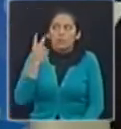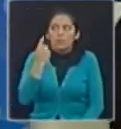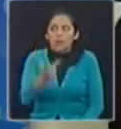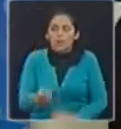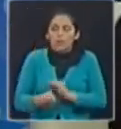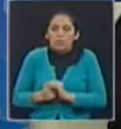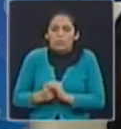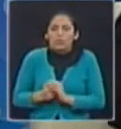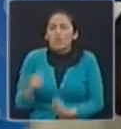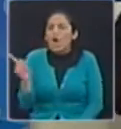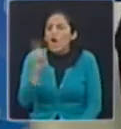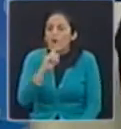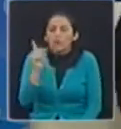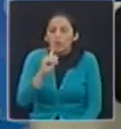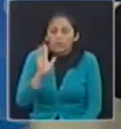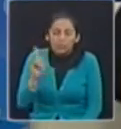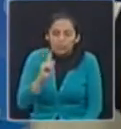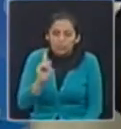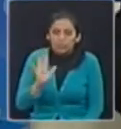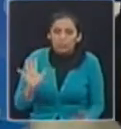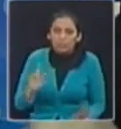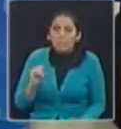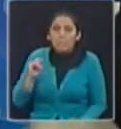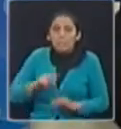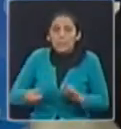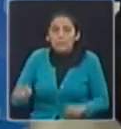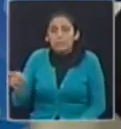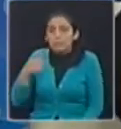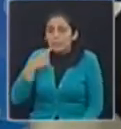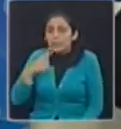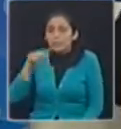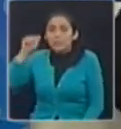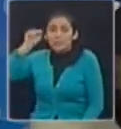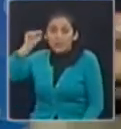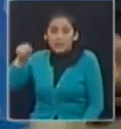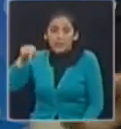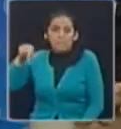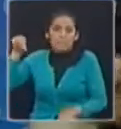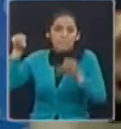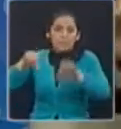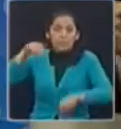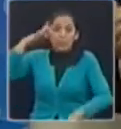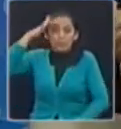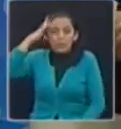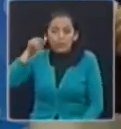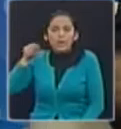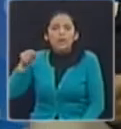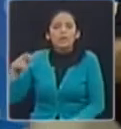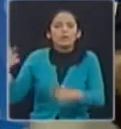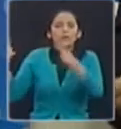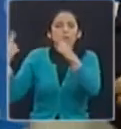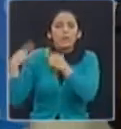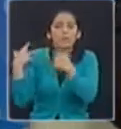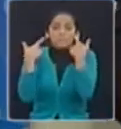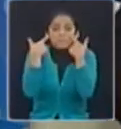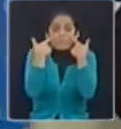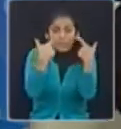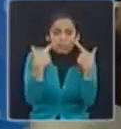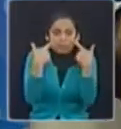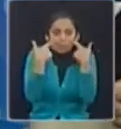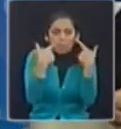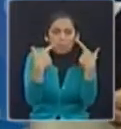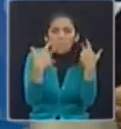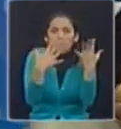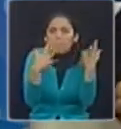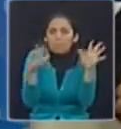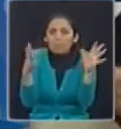erario nacional. Lo que decimos es que es un perfecto incapaz, porque no ha podido vigilar los espacios que se le encargó. En tanto